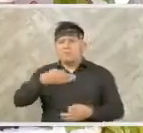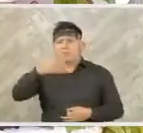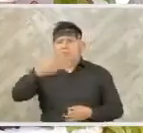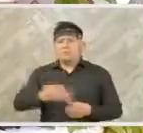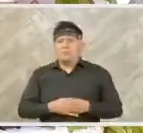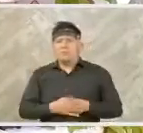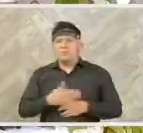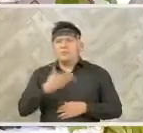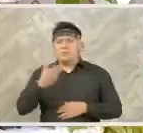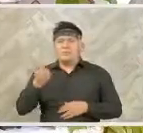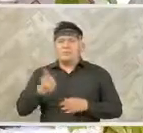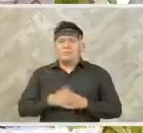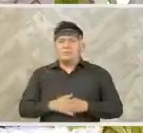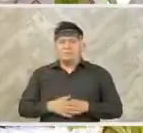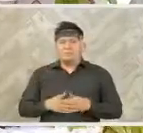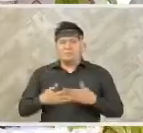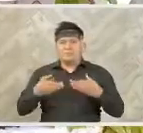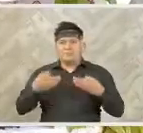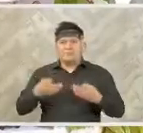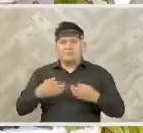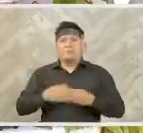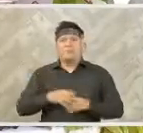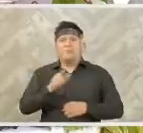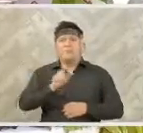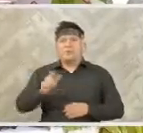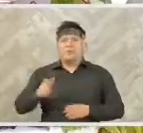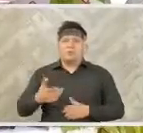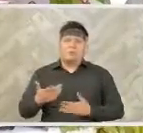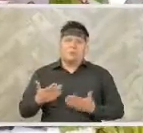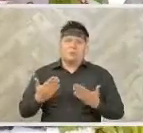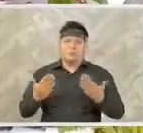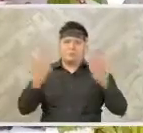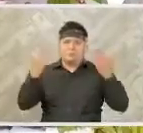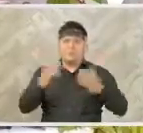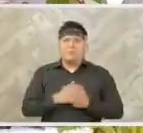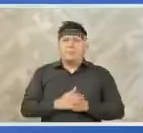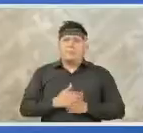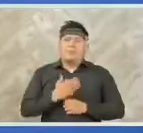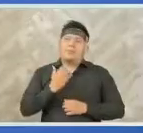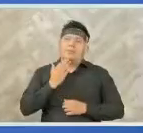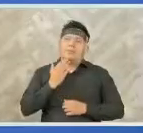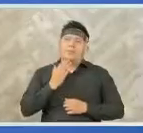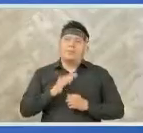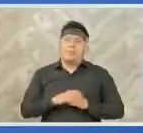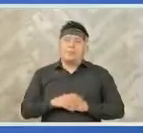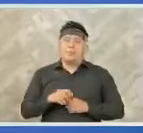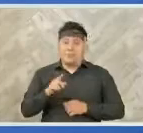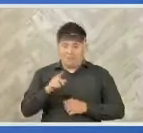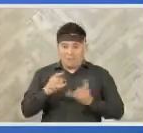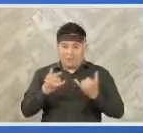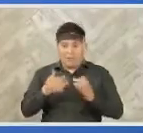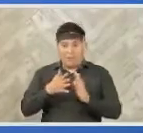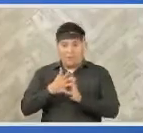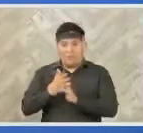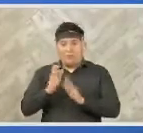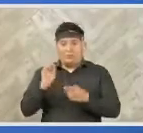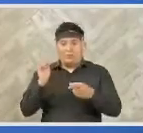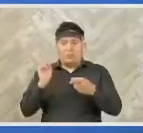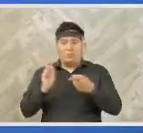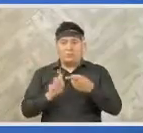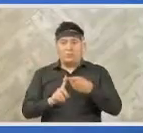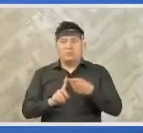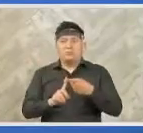a una mejora tangible de la vida de las personas. Como ejemplo de toda esta trayectoria y todo